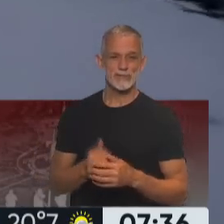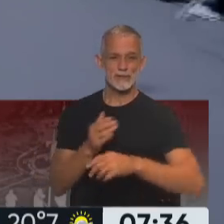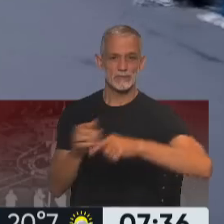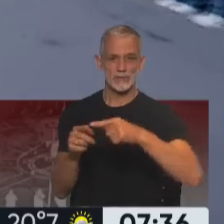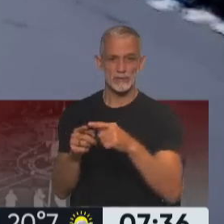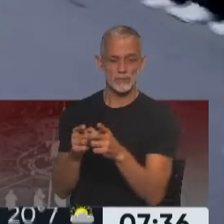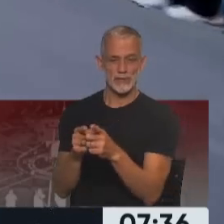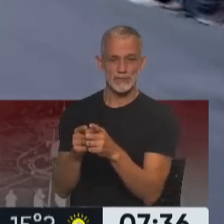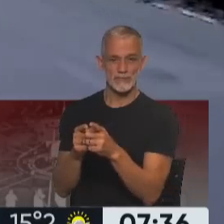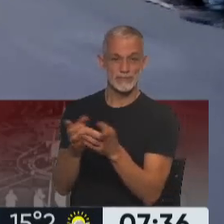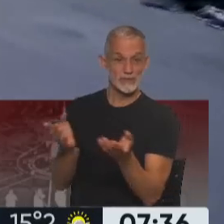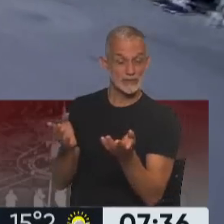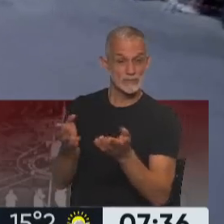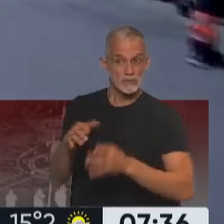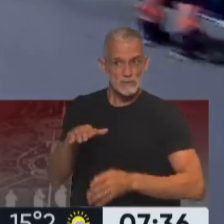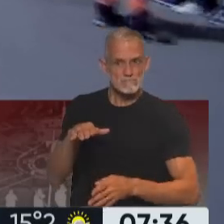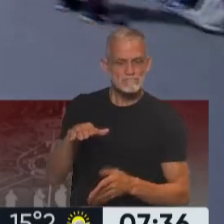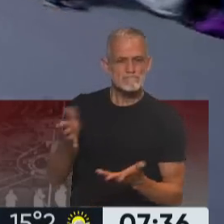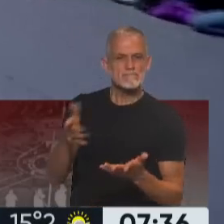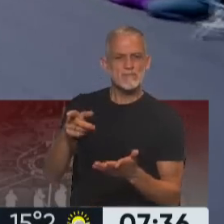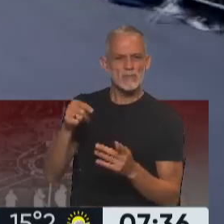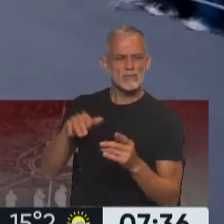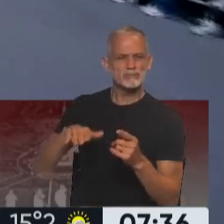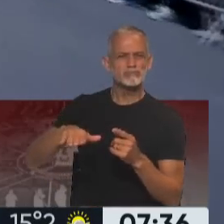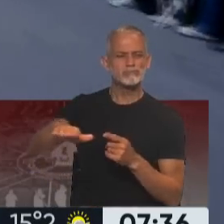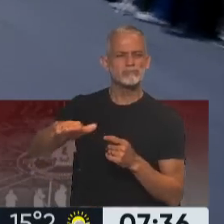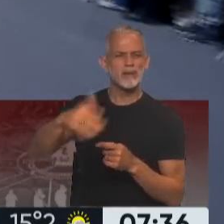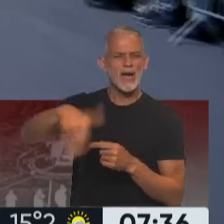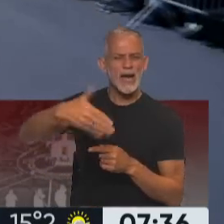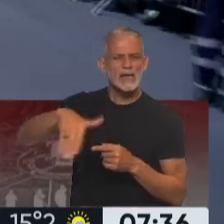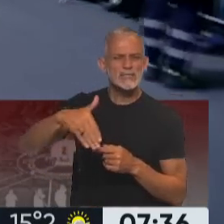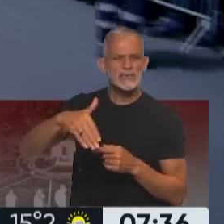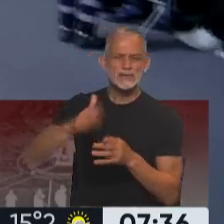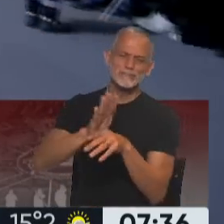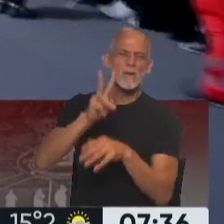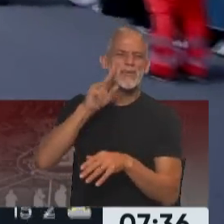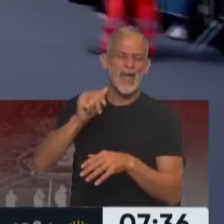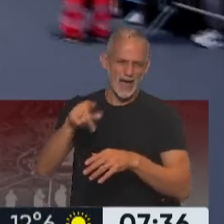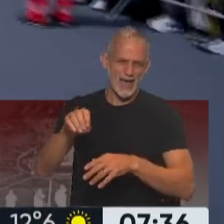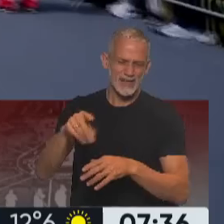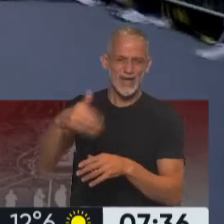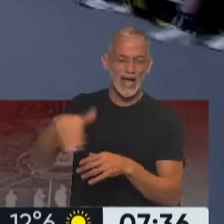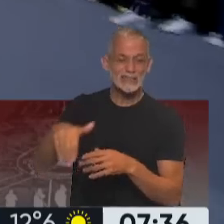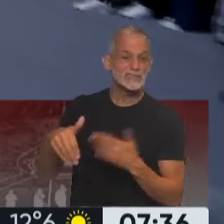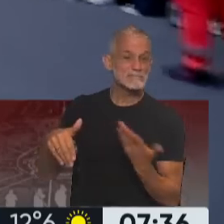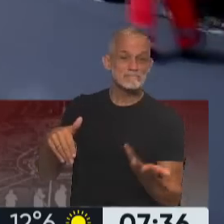iglesia del Jesús, me parece. Me parece que está yendo por la vía. No sé, la vía del.